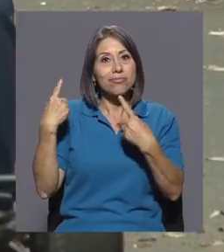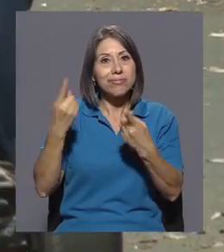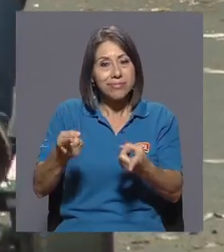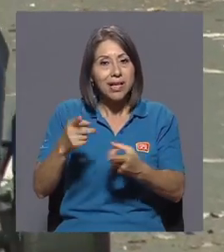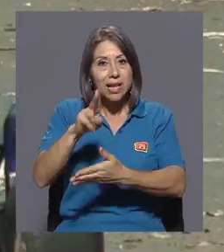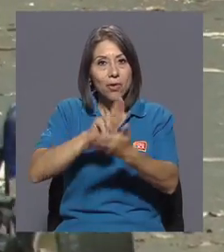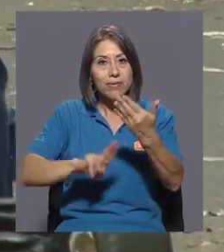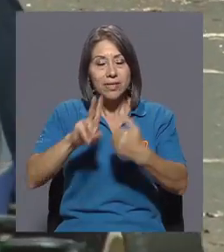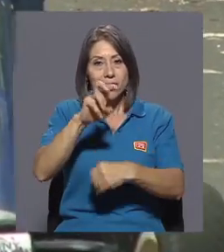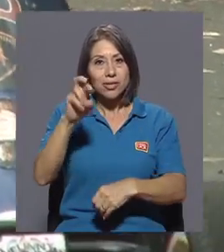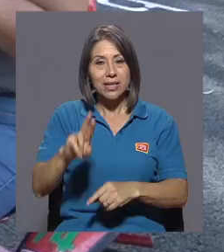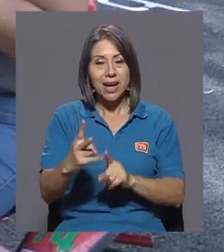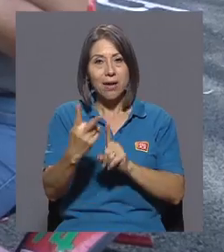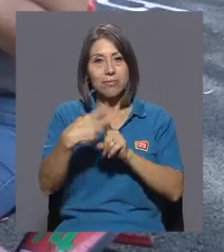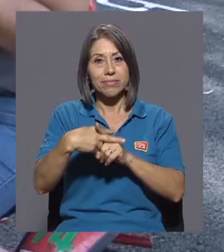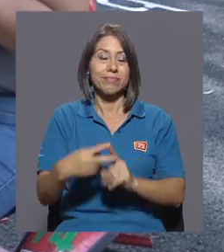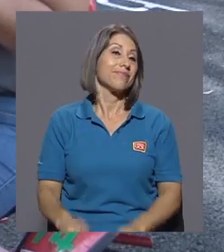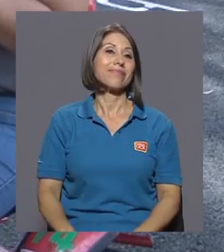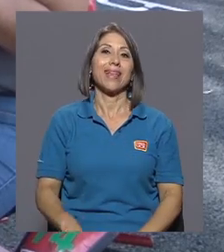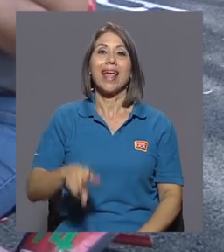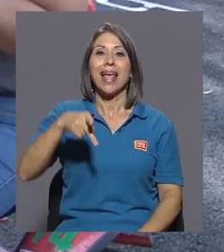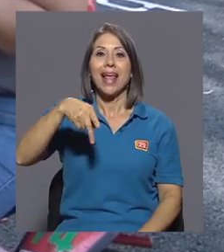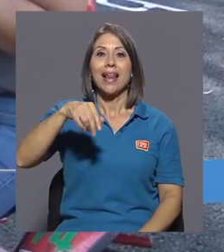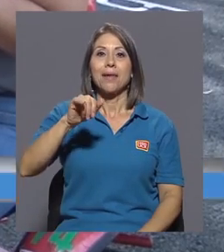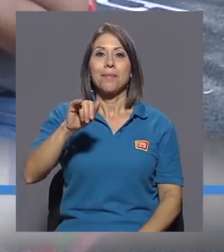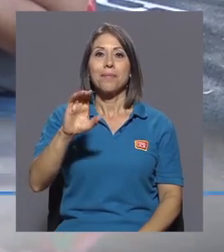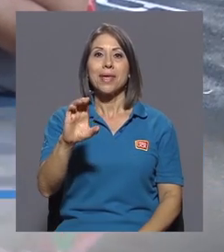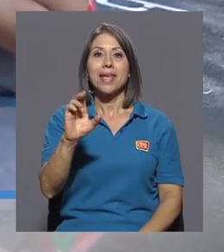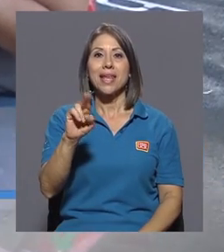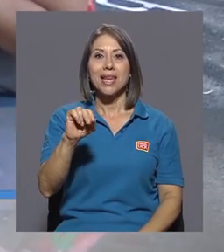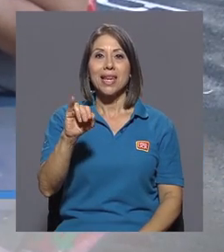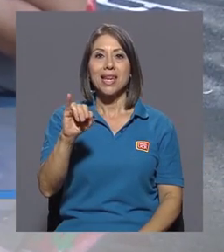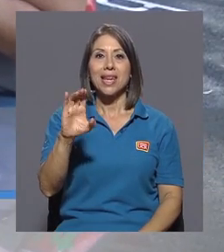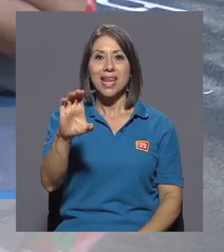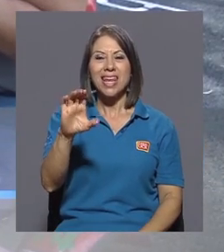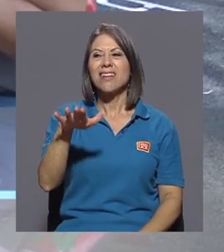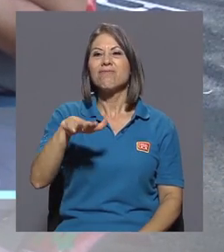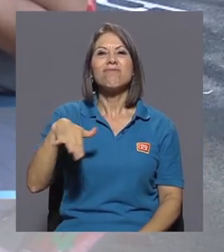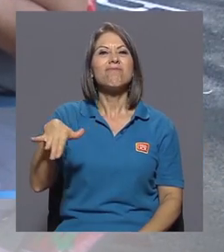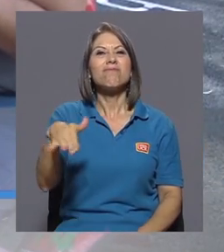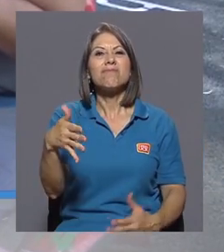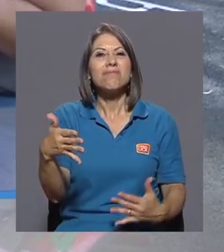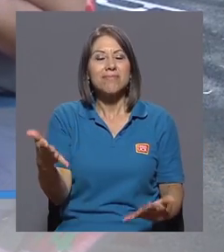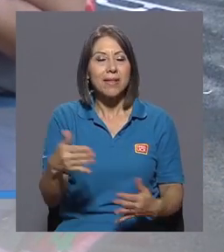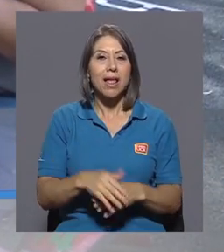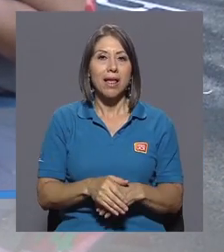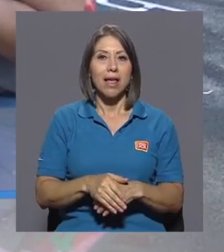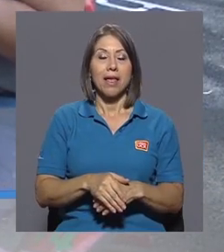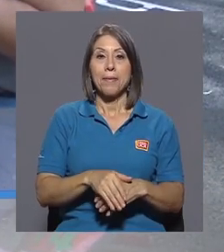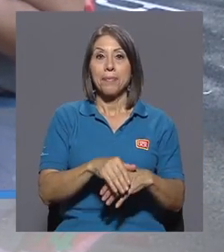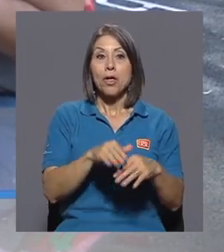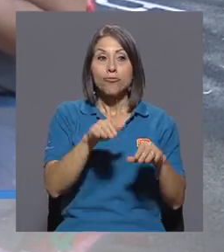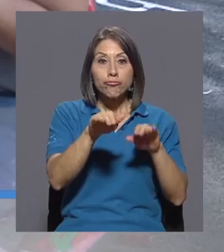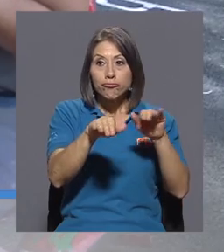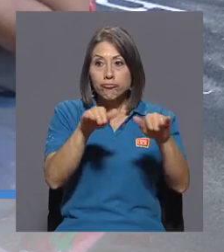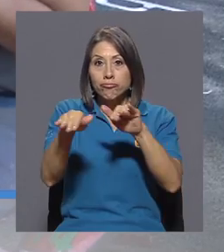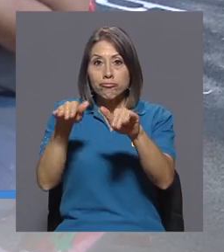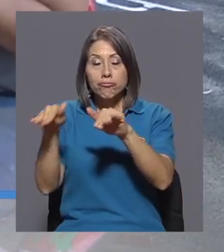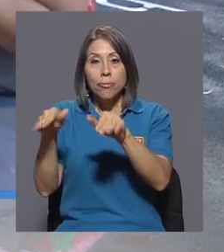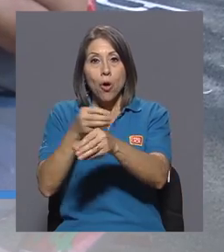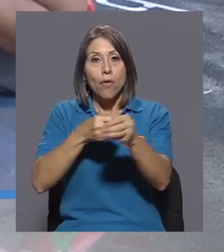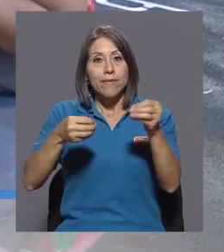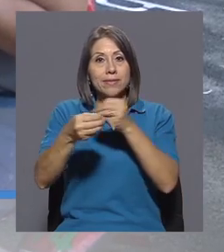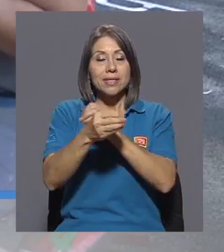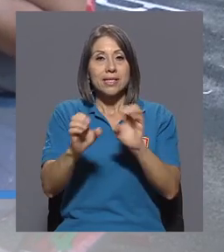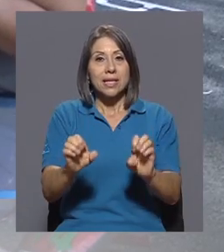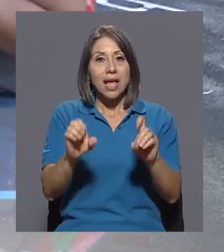Rica. El picnic que tenemos en la Unidad de Gestión Ambiental consiste en llamar a las unidades académicas a que